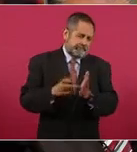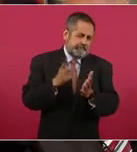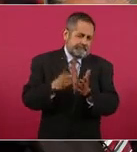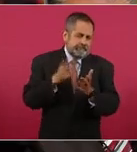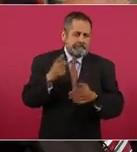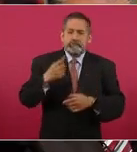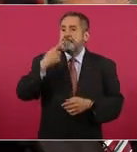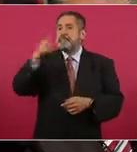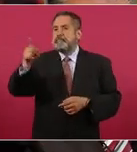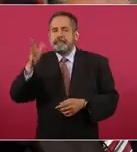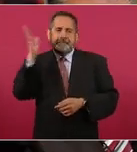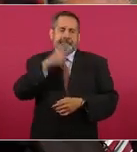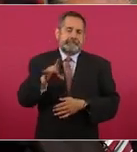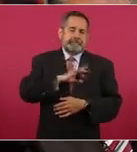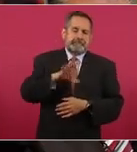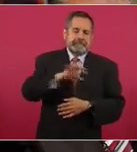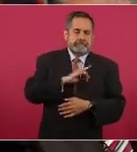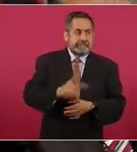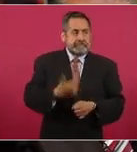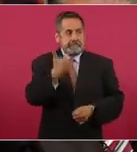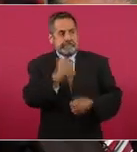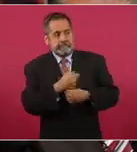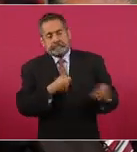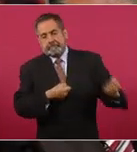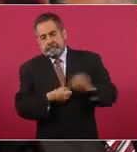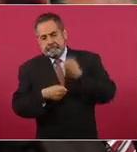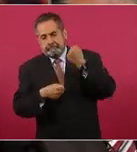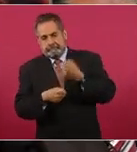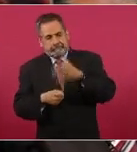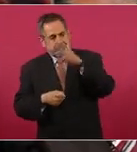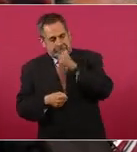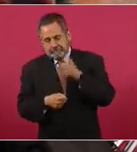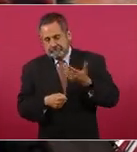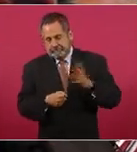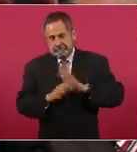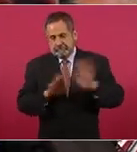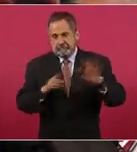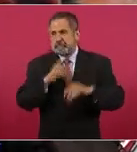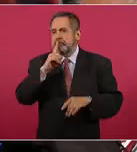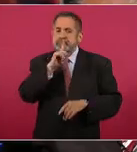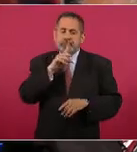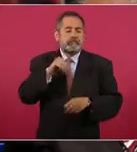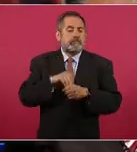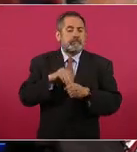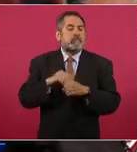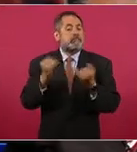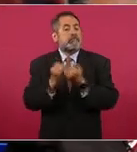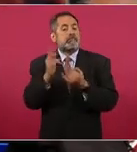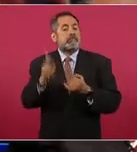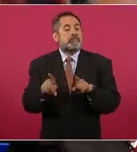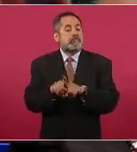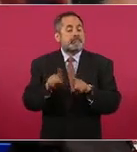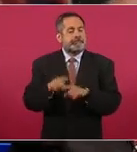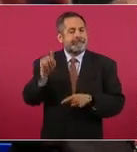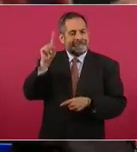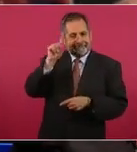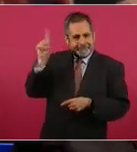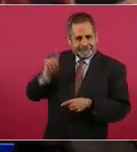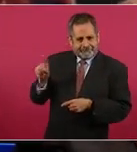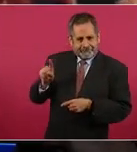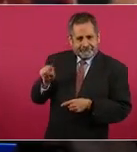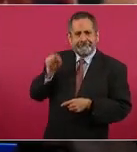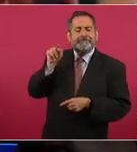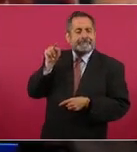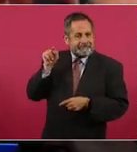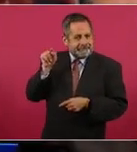lo denuncian por temor a que pues obviamente están ahí en el pueblo y los pueden hostigar. En el caso de Zacatecas, por ejemplo, algunos religiosos plantean que